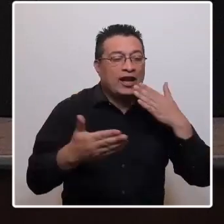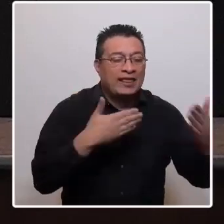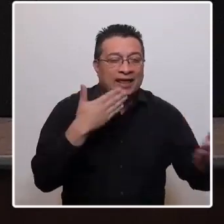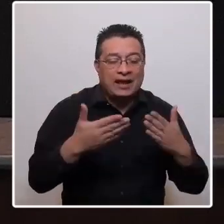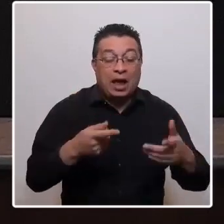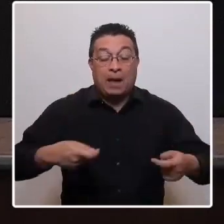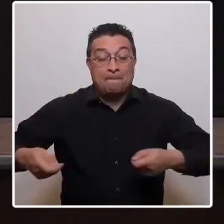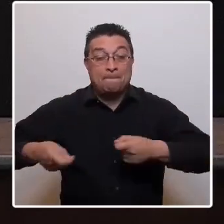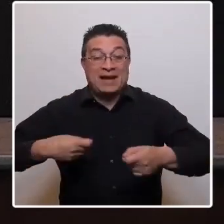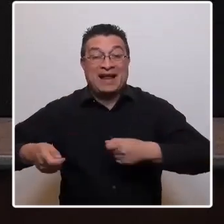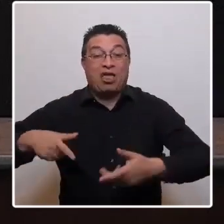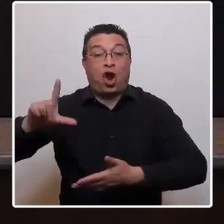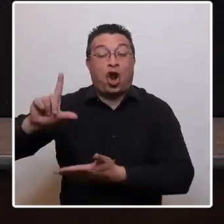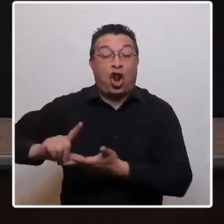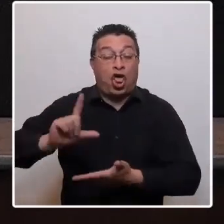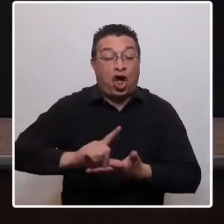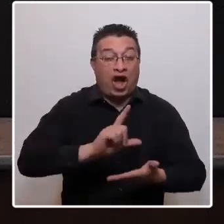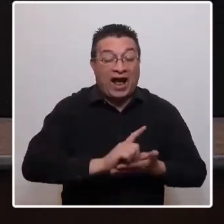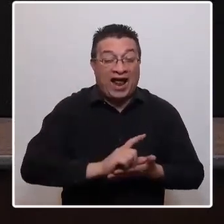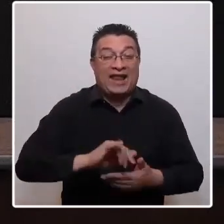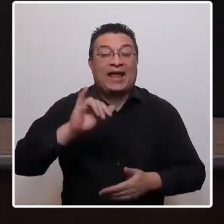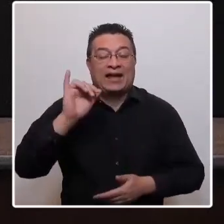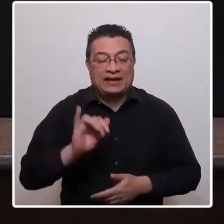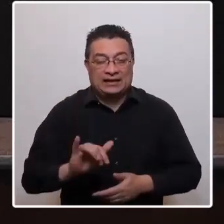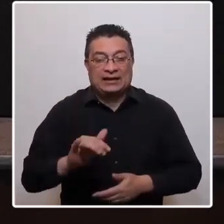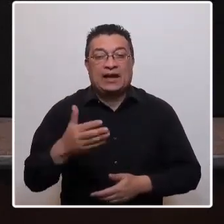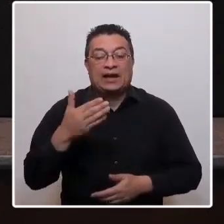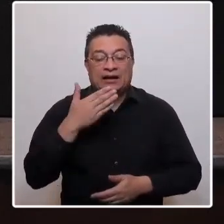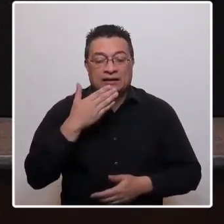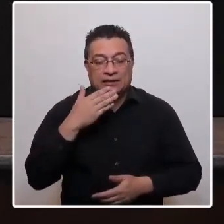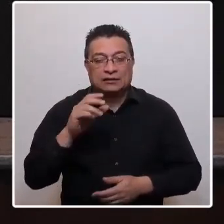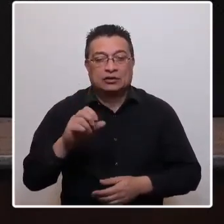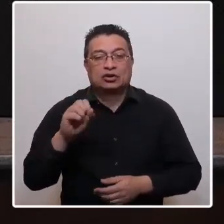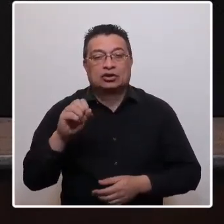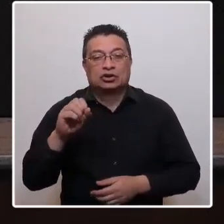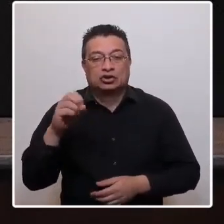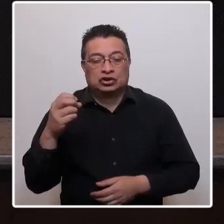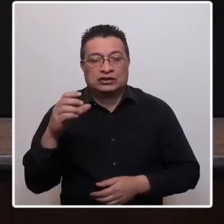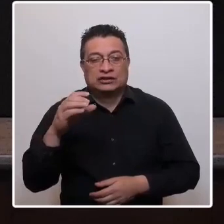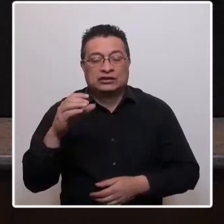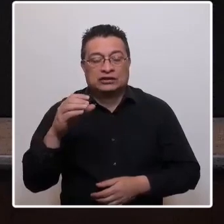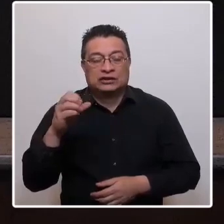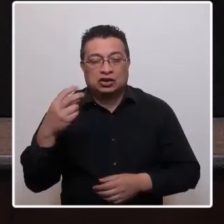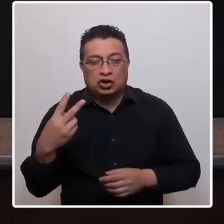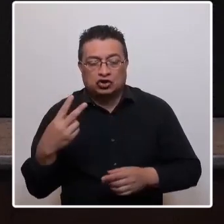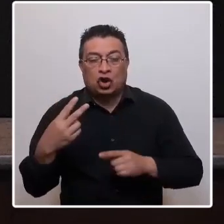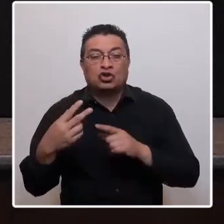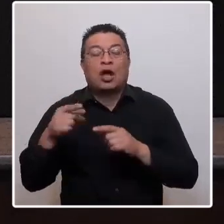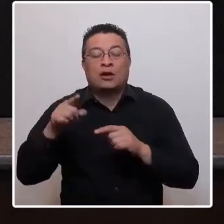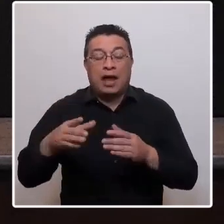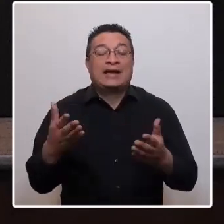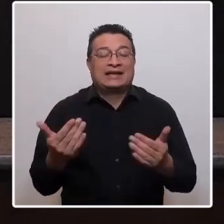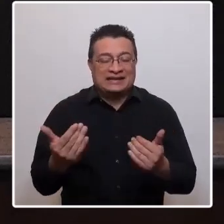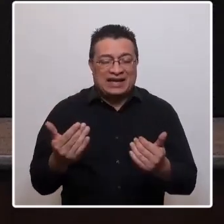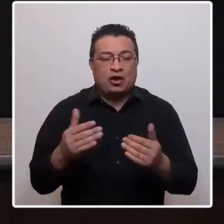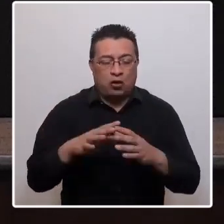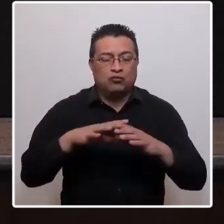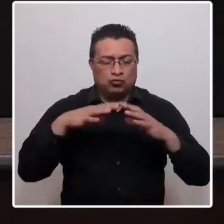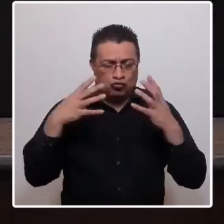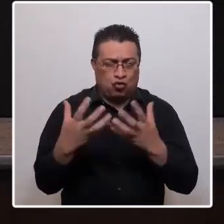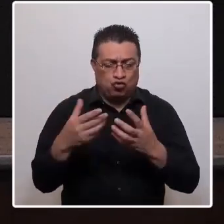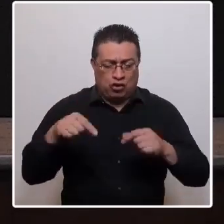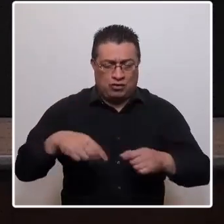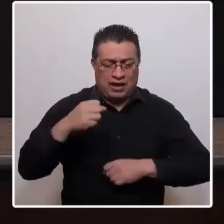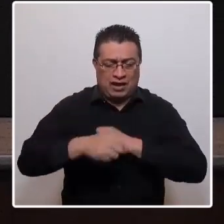mercados locales y los círculos cortos. Es absolutamente necesario en el mundo del siglo